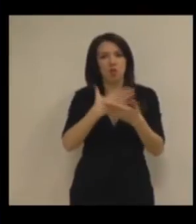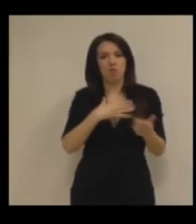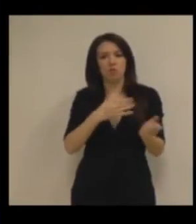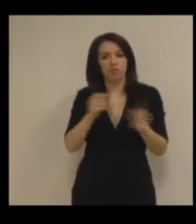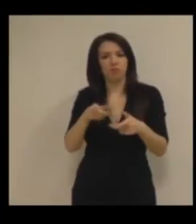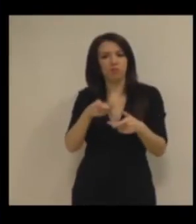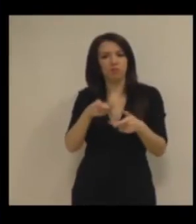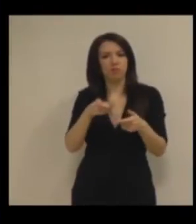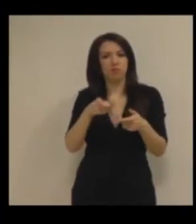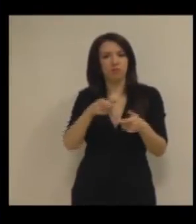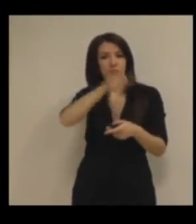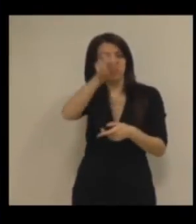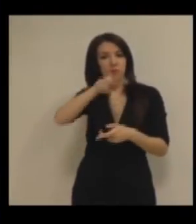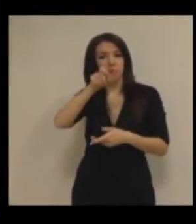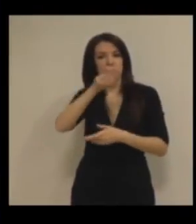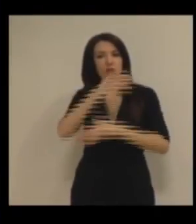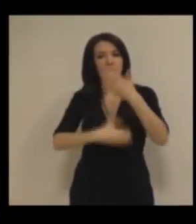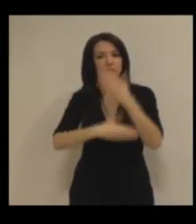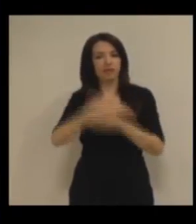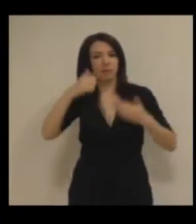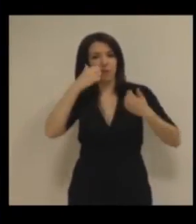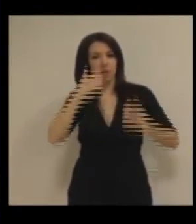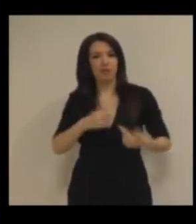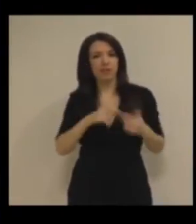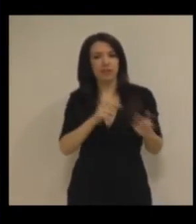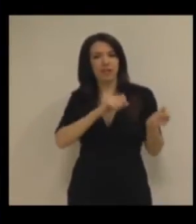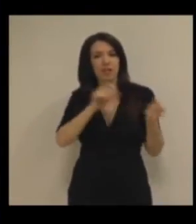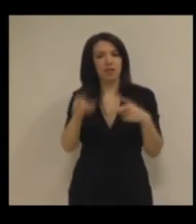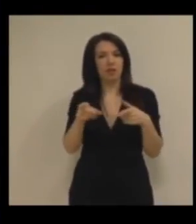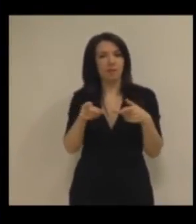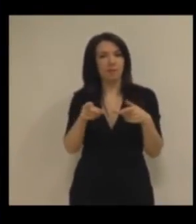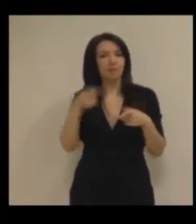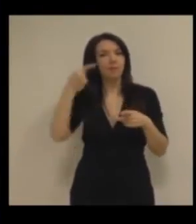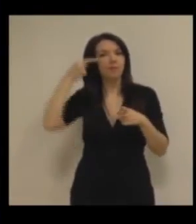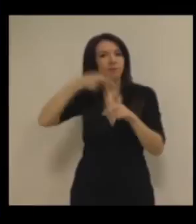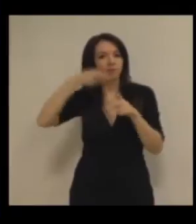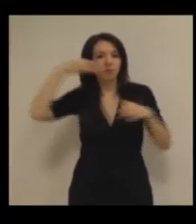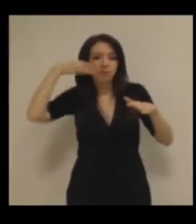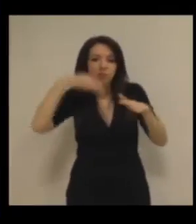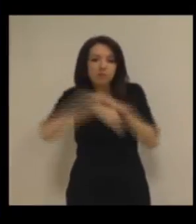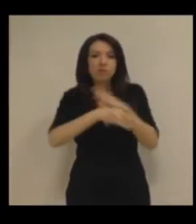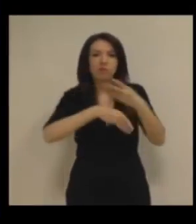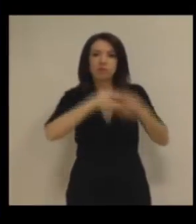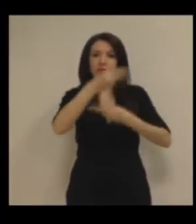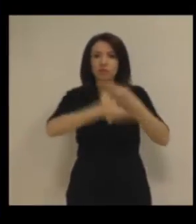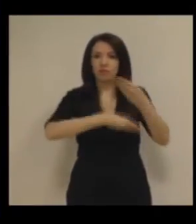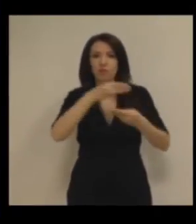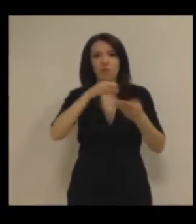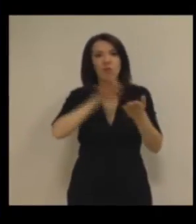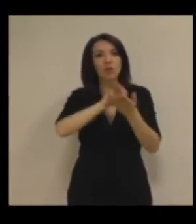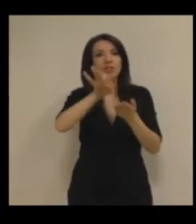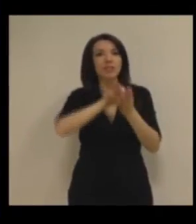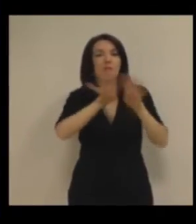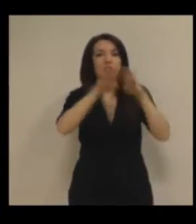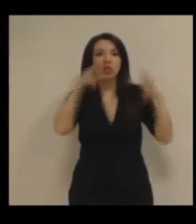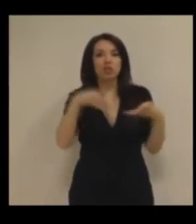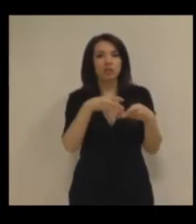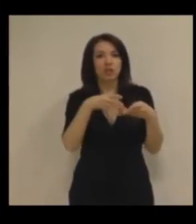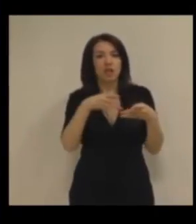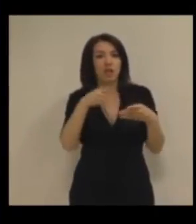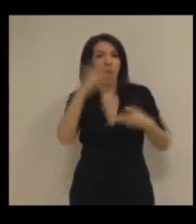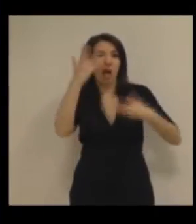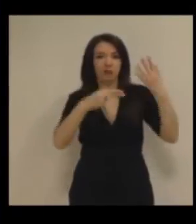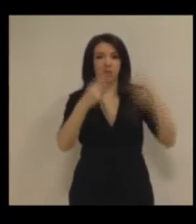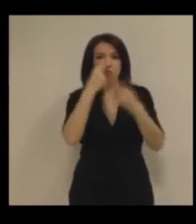personas con discapacidad física para el acceso al uso de los servicios telemáticos de la Administración